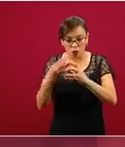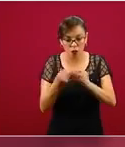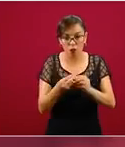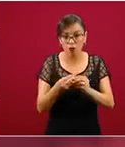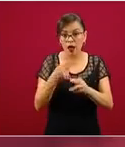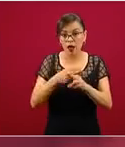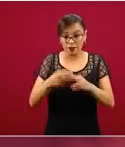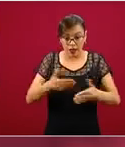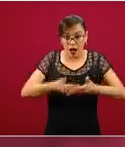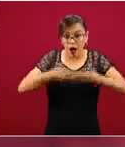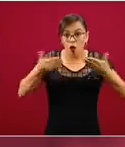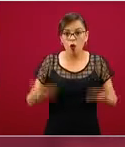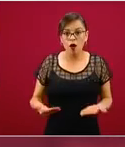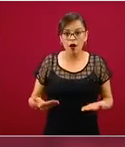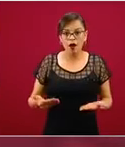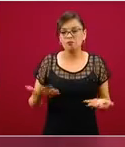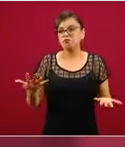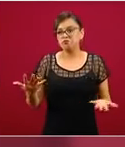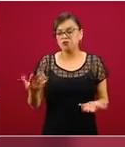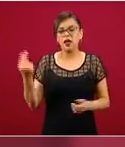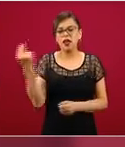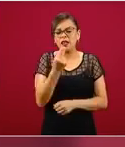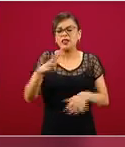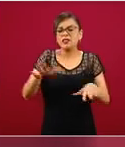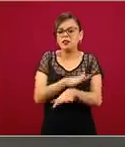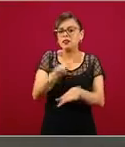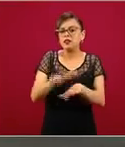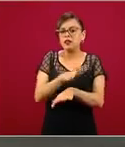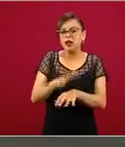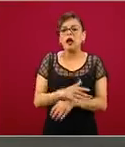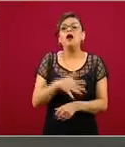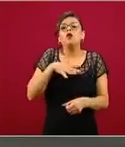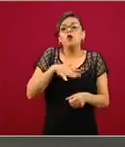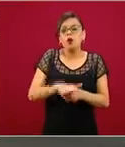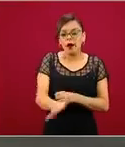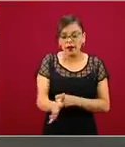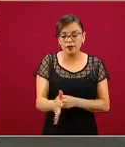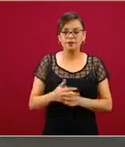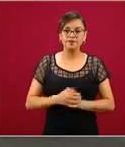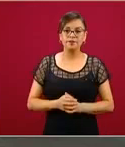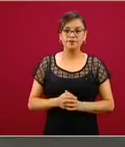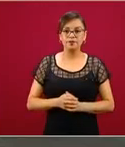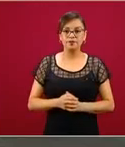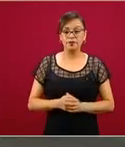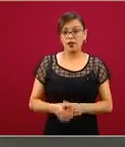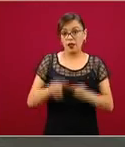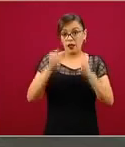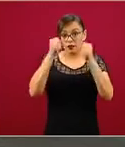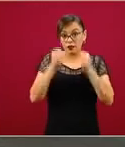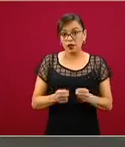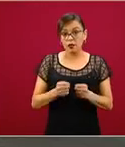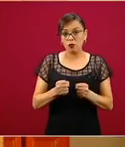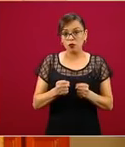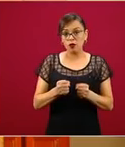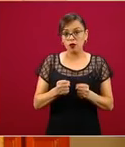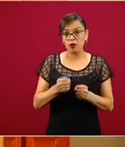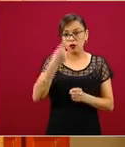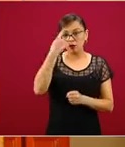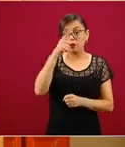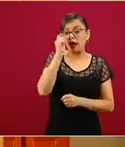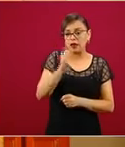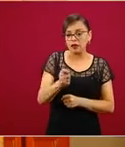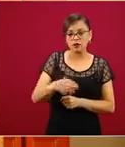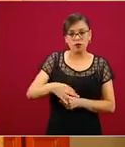¿Qué vamos a necesitar modificar para tener una condición segura en términos de la pandemia de